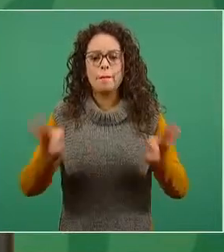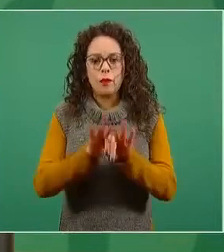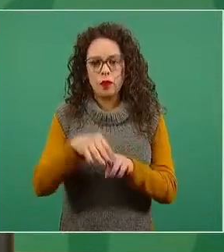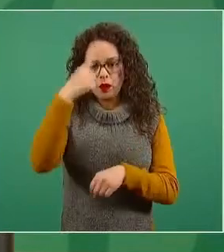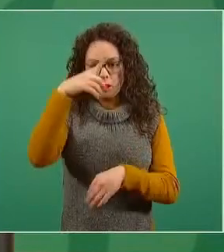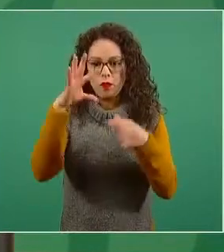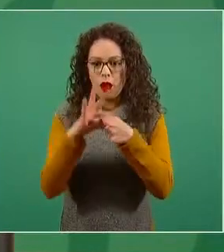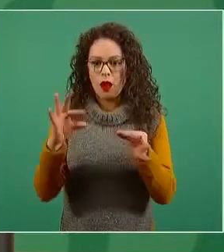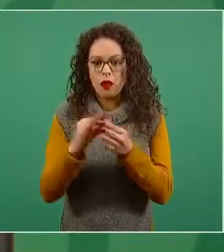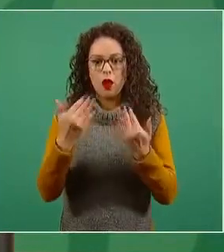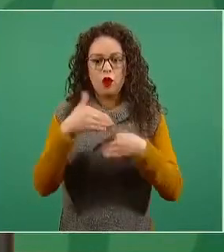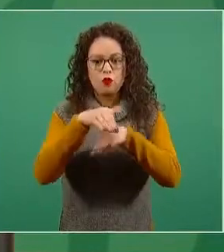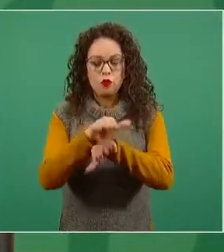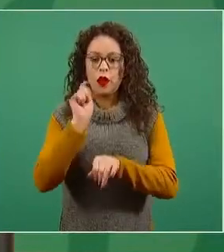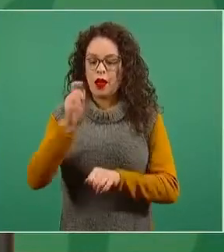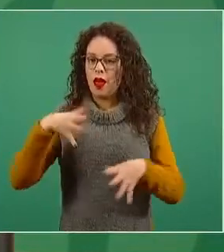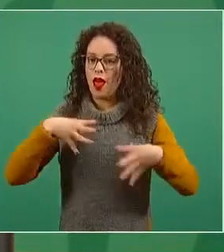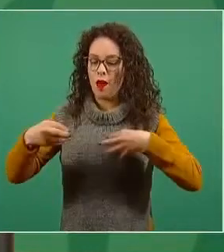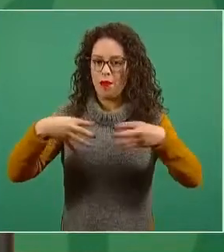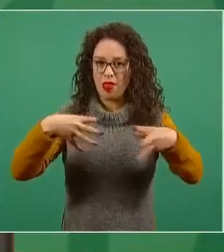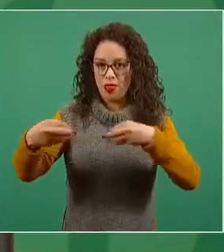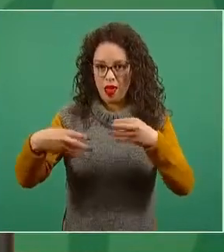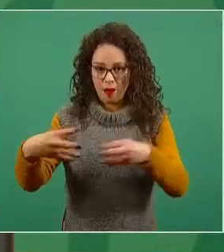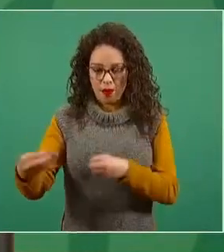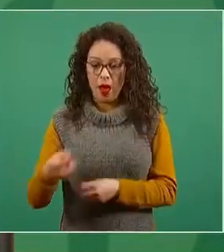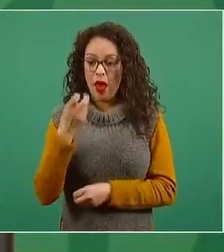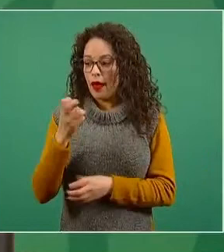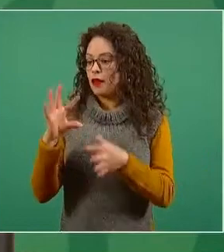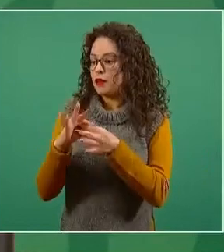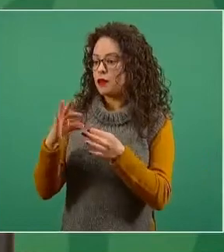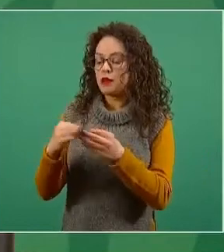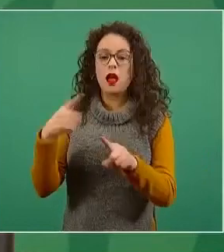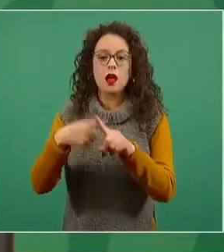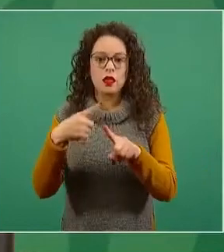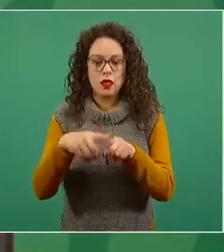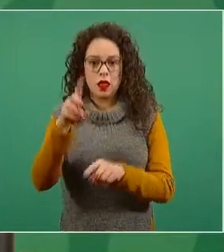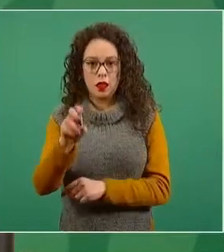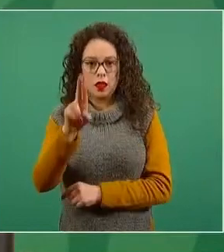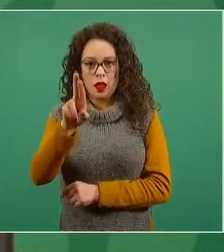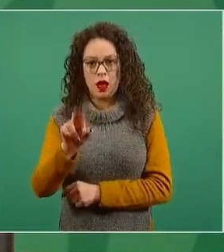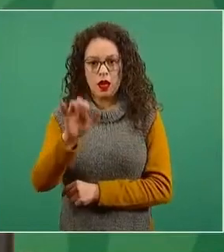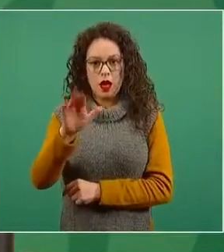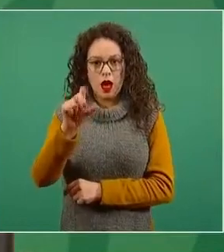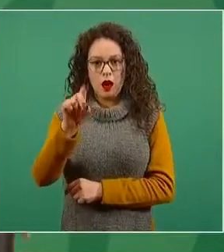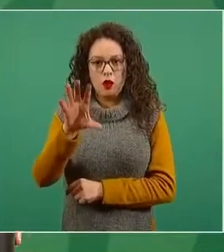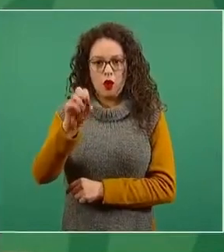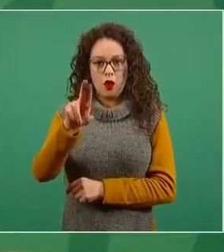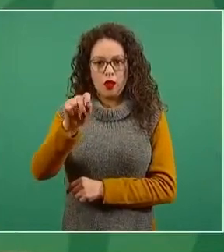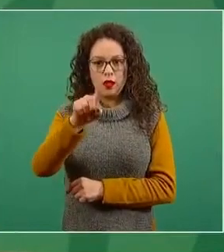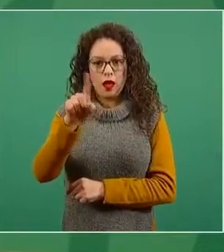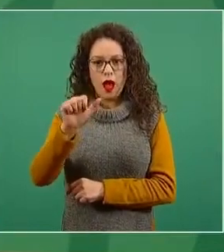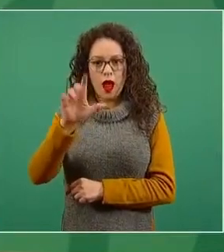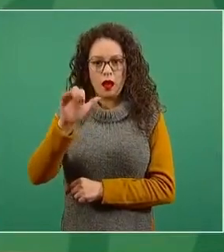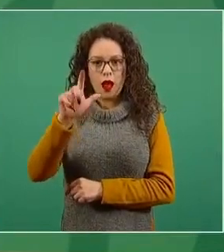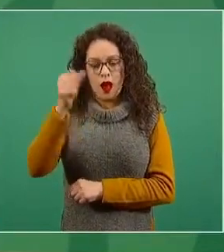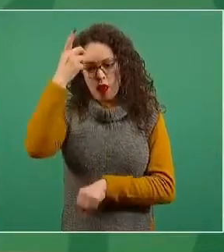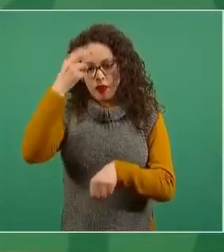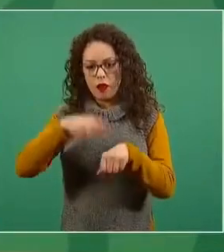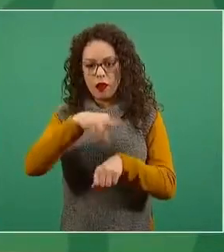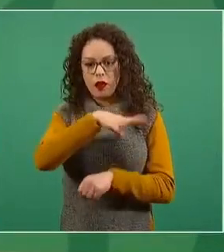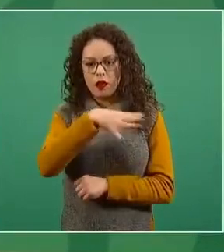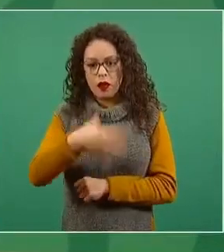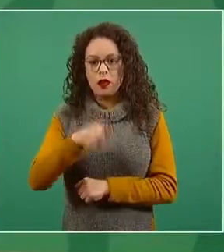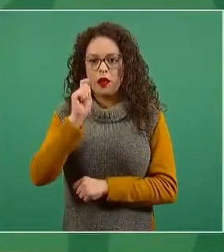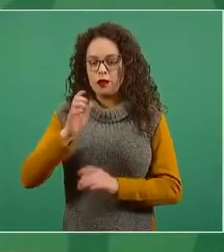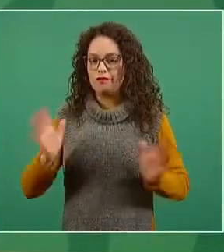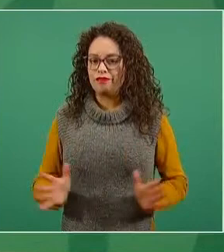situación de la epidemia, y esto lo presentará el doctor Ricardo Cortés Alcalá, director general de Promoción de la Salud.